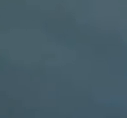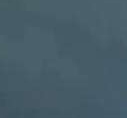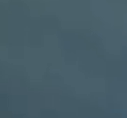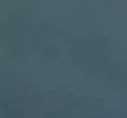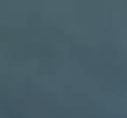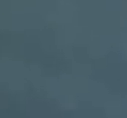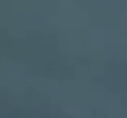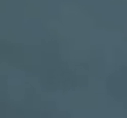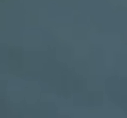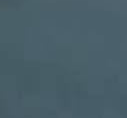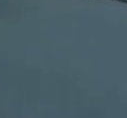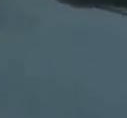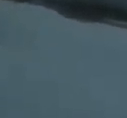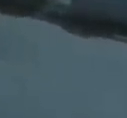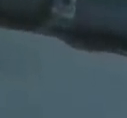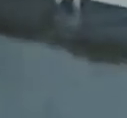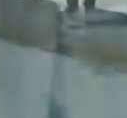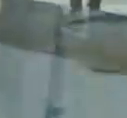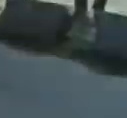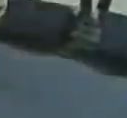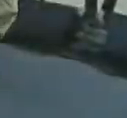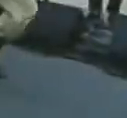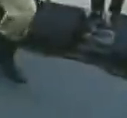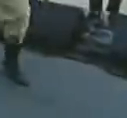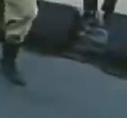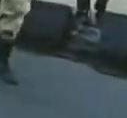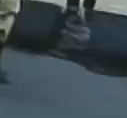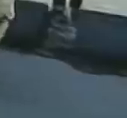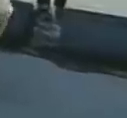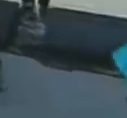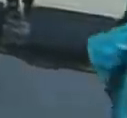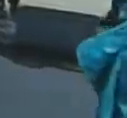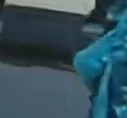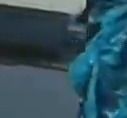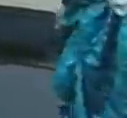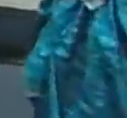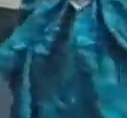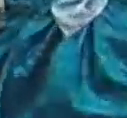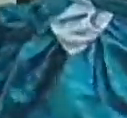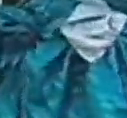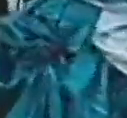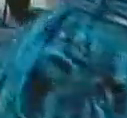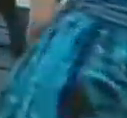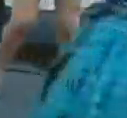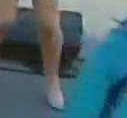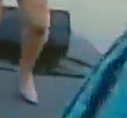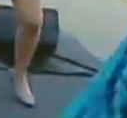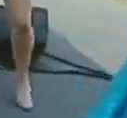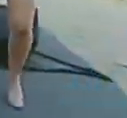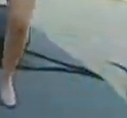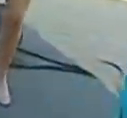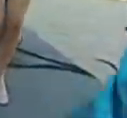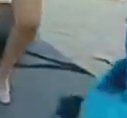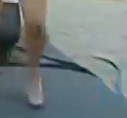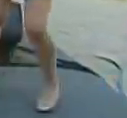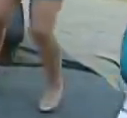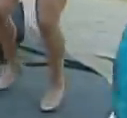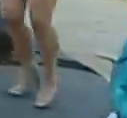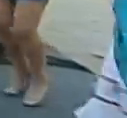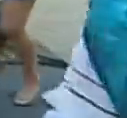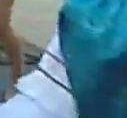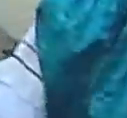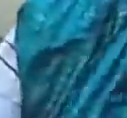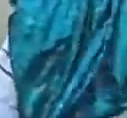calipso! ¡Bomba! ¡Que anuncia por las calles de la ciudad! ¡Diablo junto al medio pinto armando una